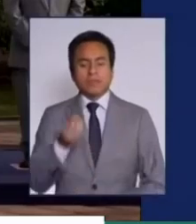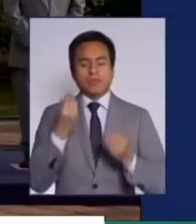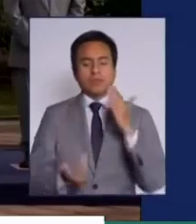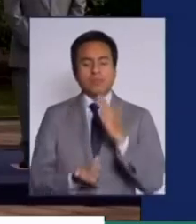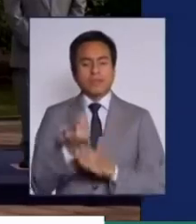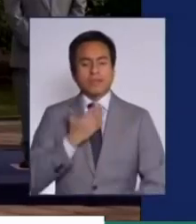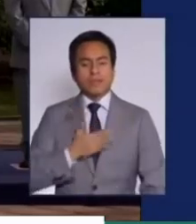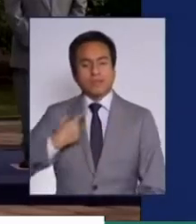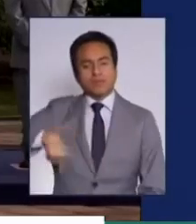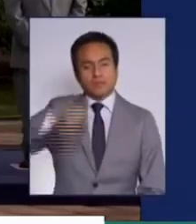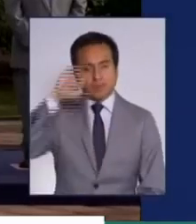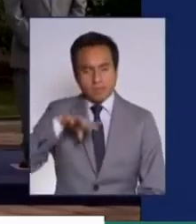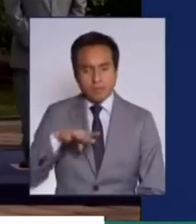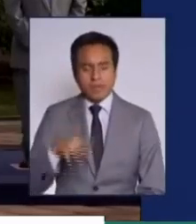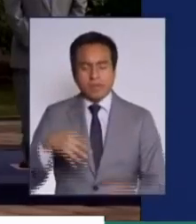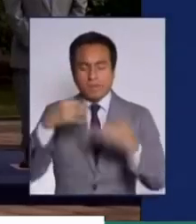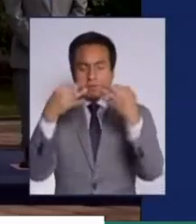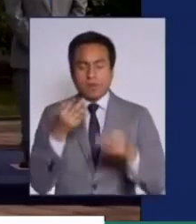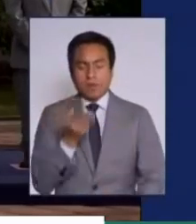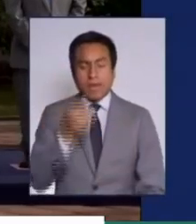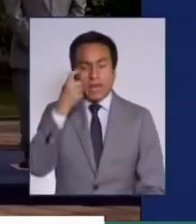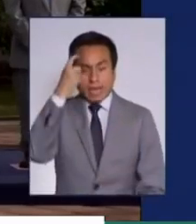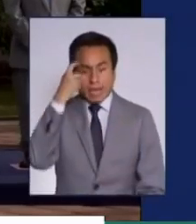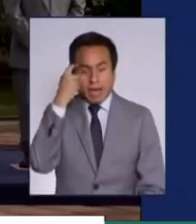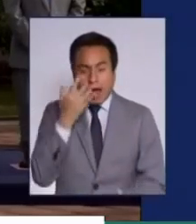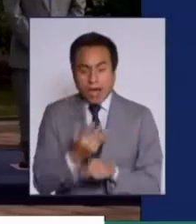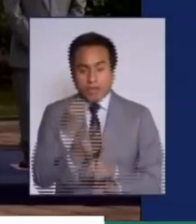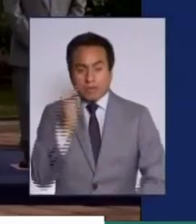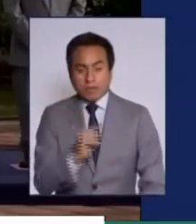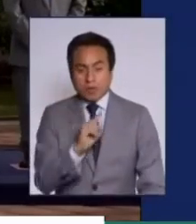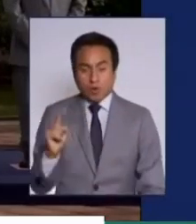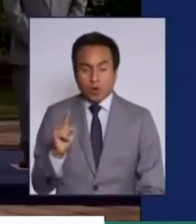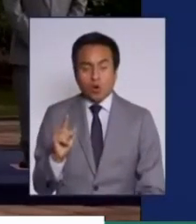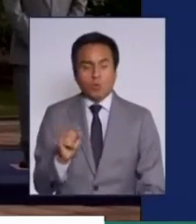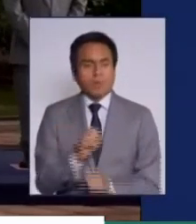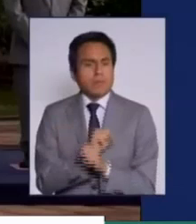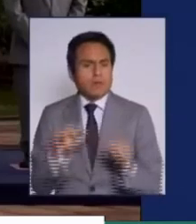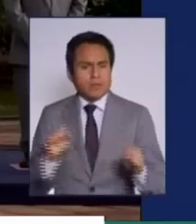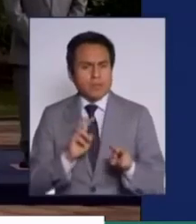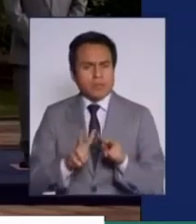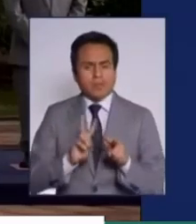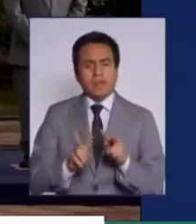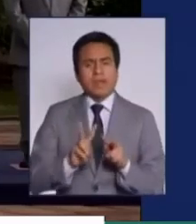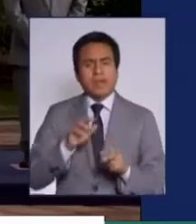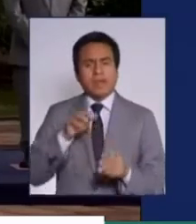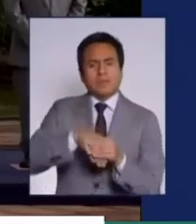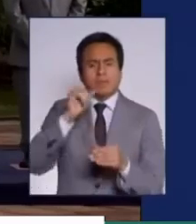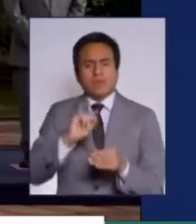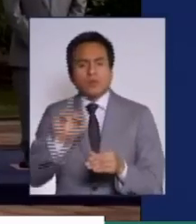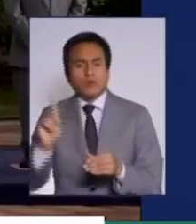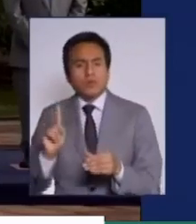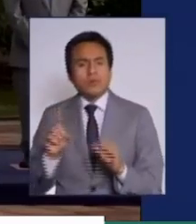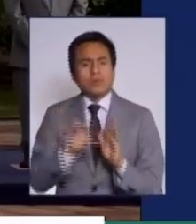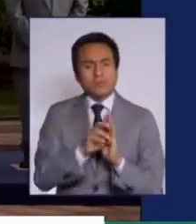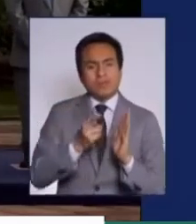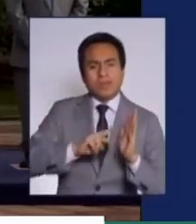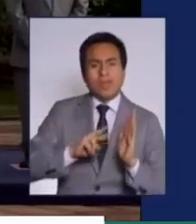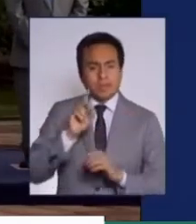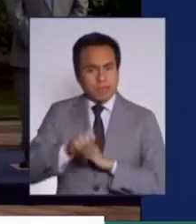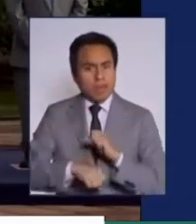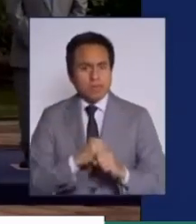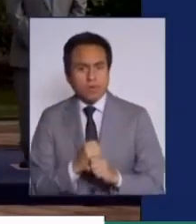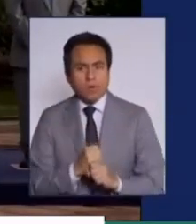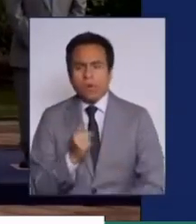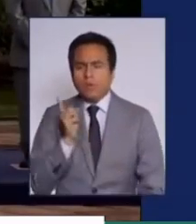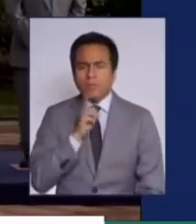porque ellos están trabajando con nuestras plata, están en la banca, están en todos lados, y nosotros si vamos a pedir un crédito, nos sacan un ojo de la cara por